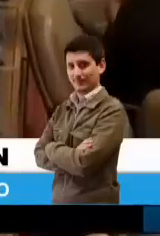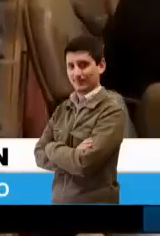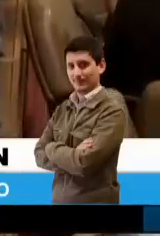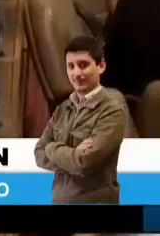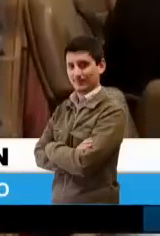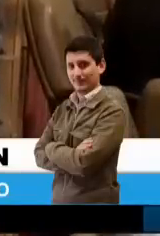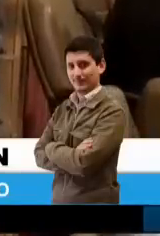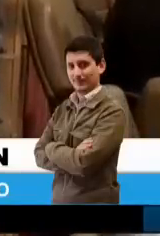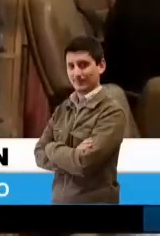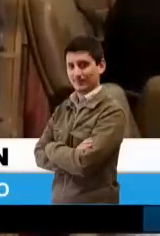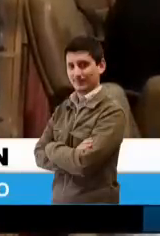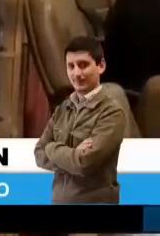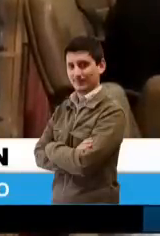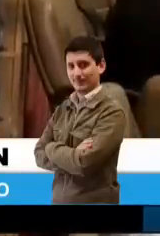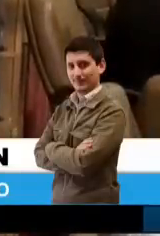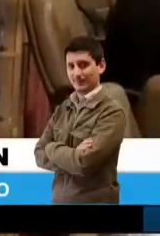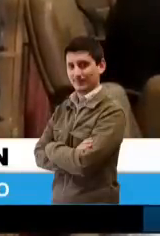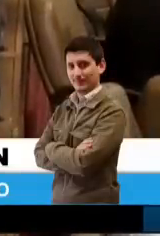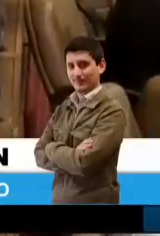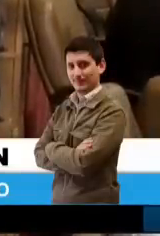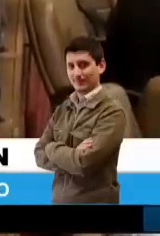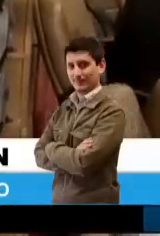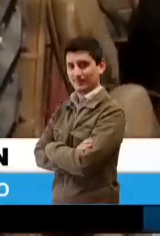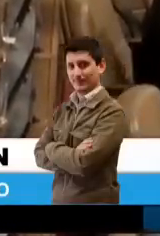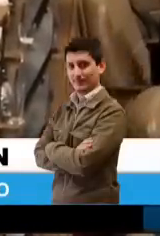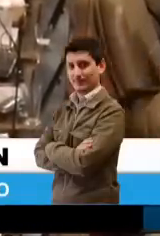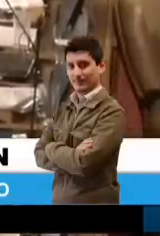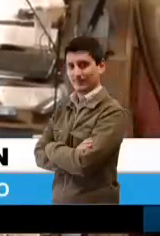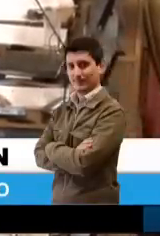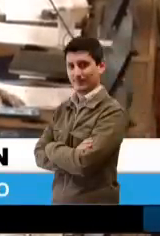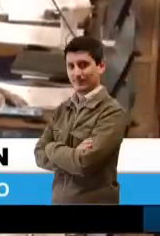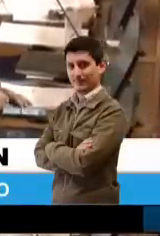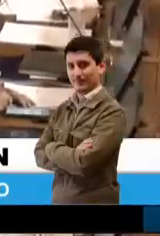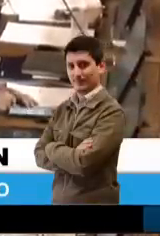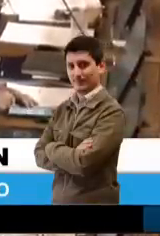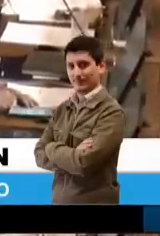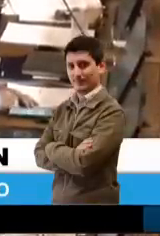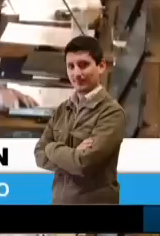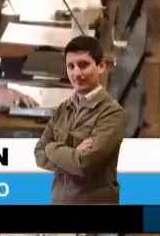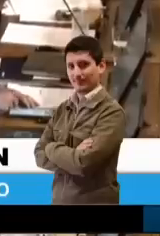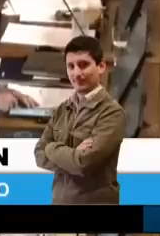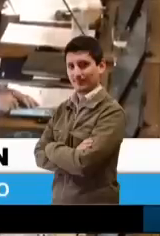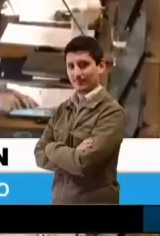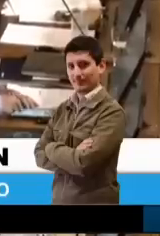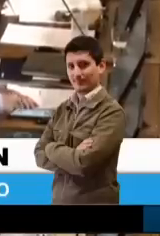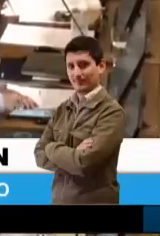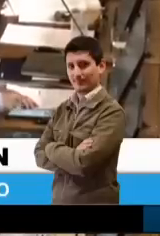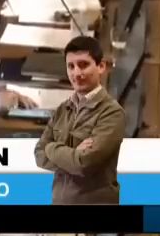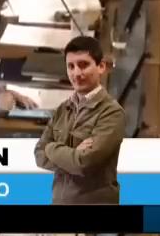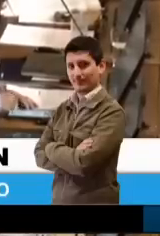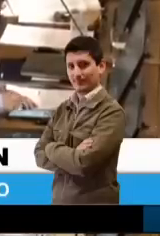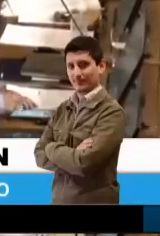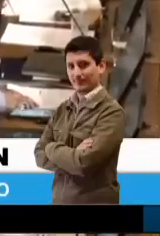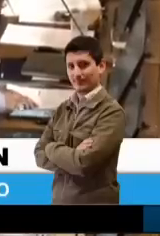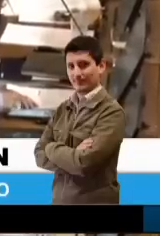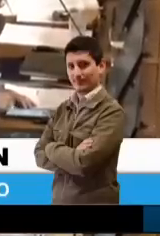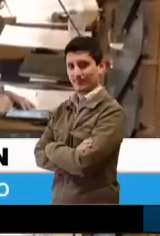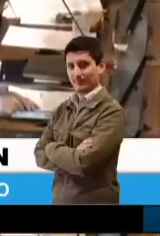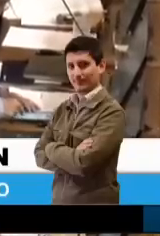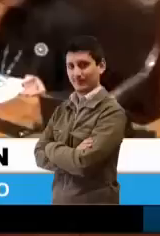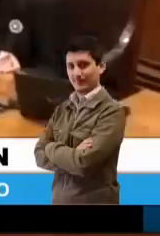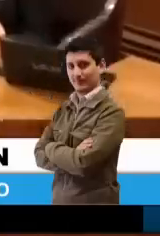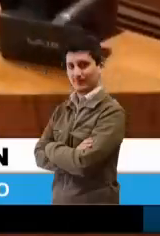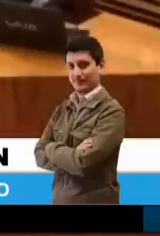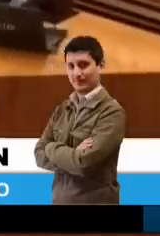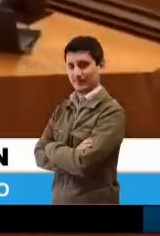públicos? De ahí, efectivamente, hay muchos recursos que podrían aprovecharse de mejor manera. ¿Qué pasa con que esto tenga una